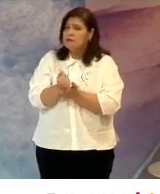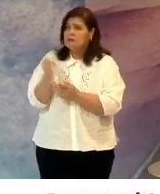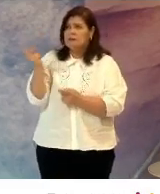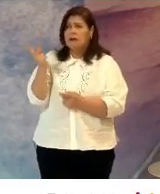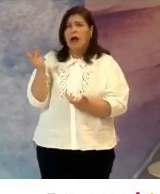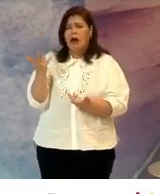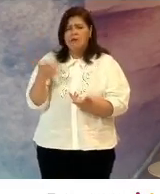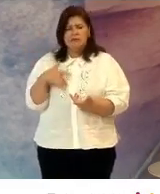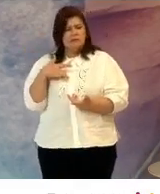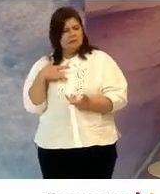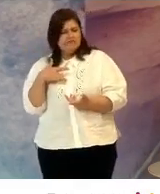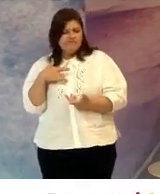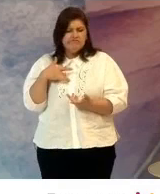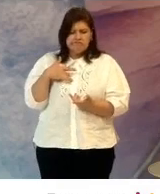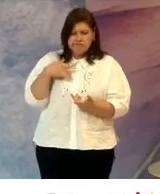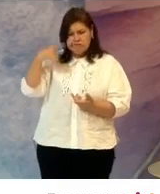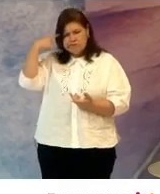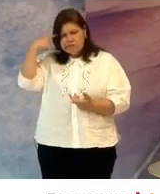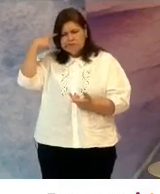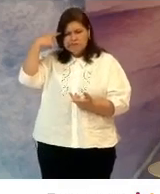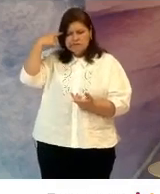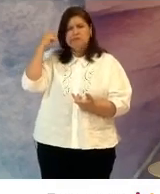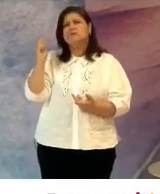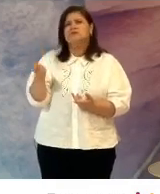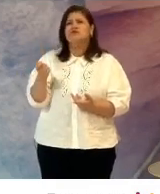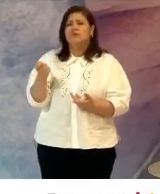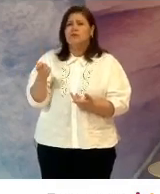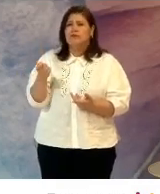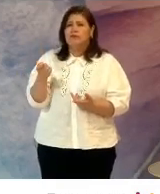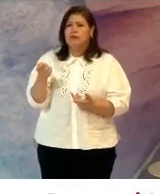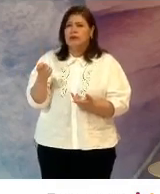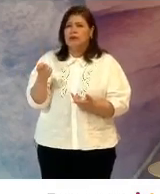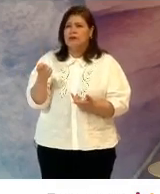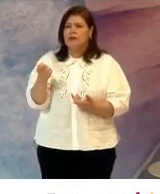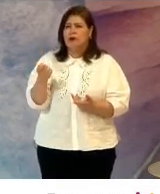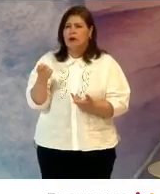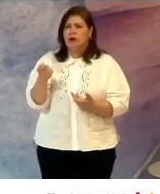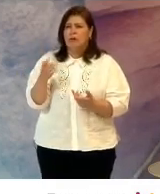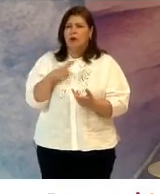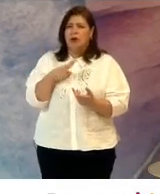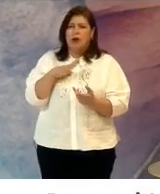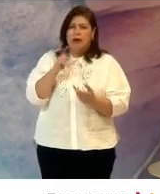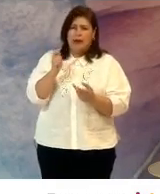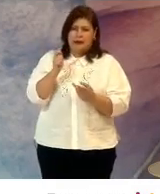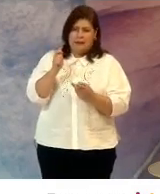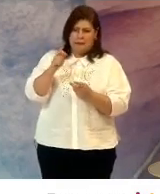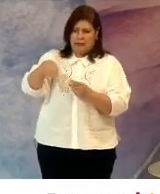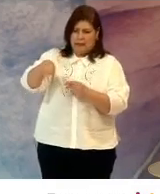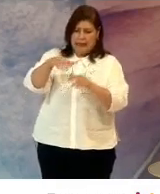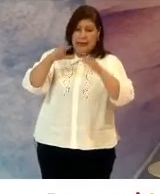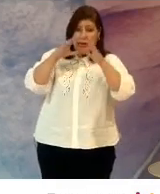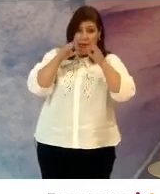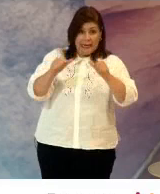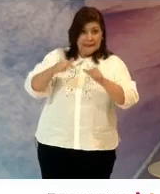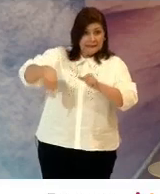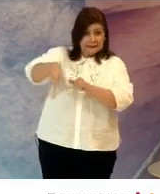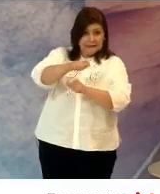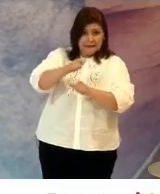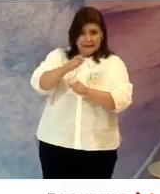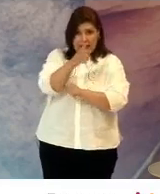cambiar la manera en la que gestionaban en la que administraban la